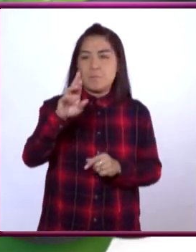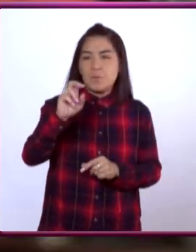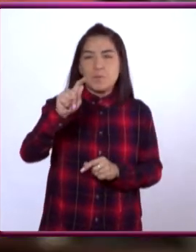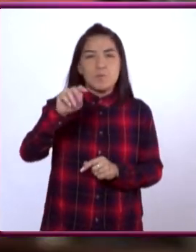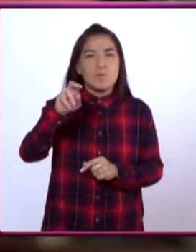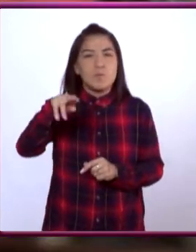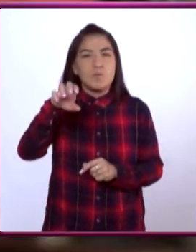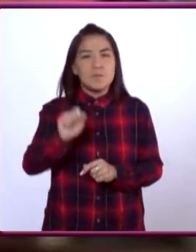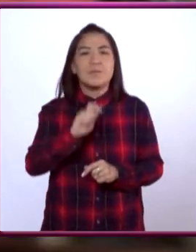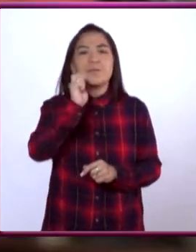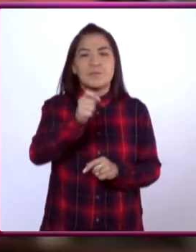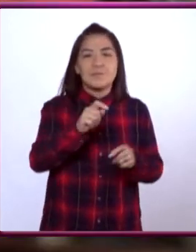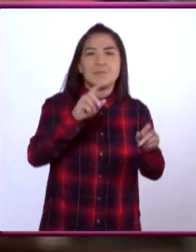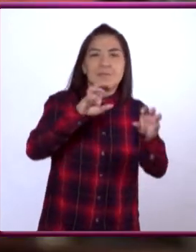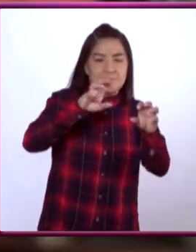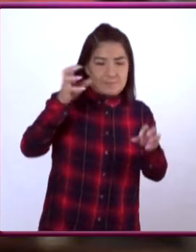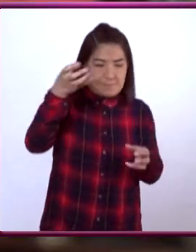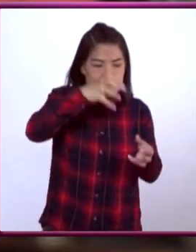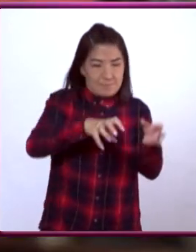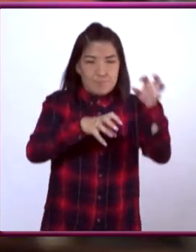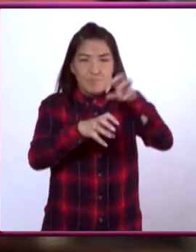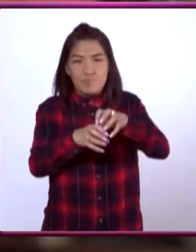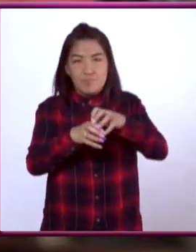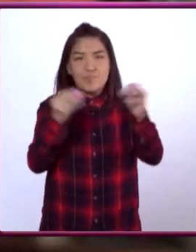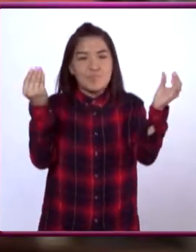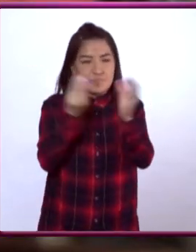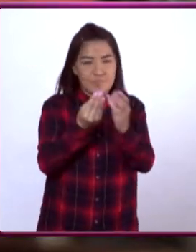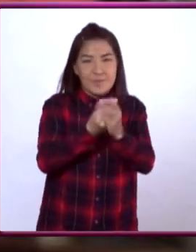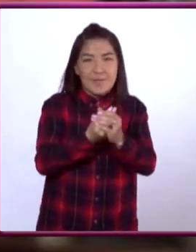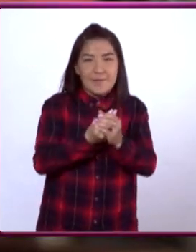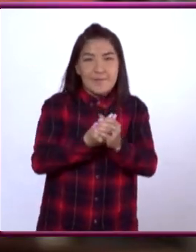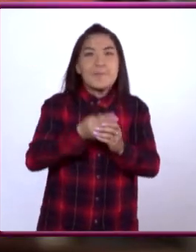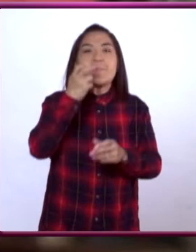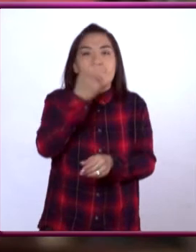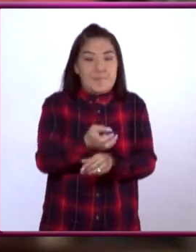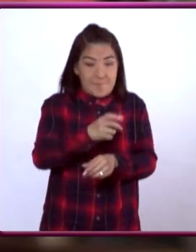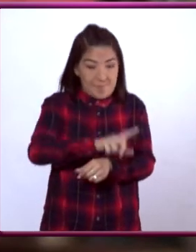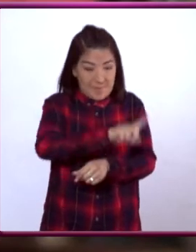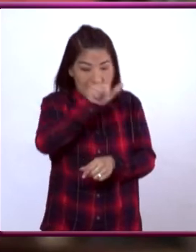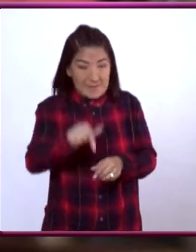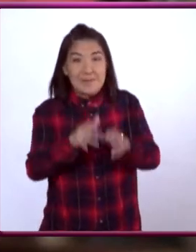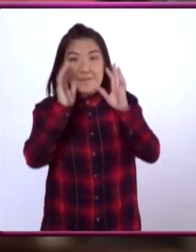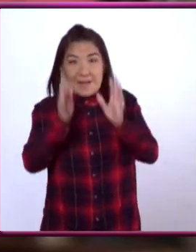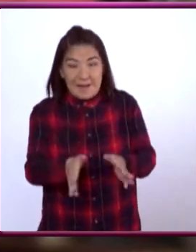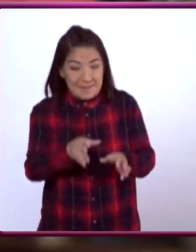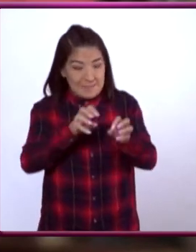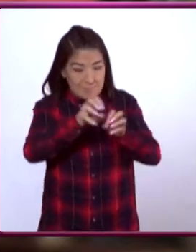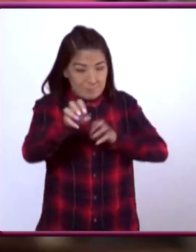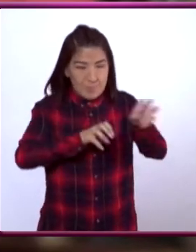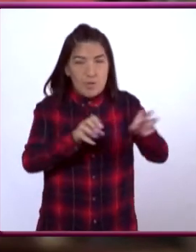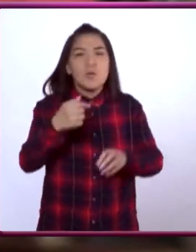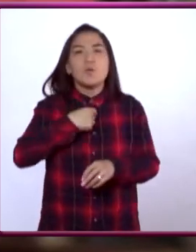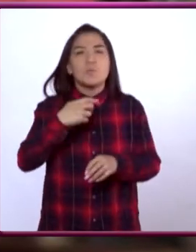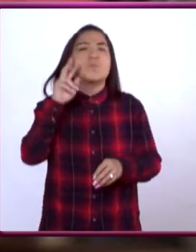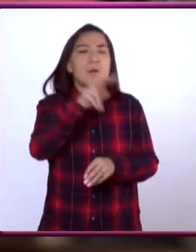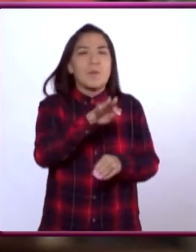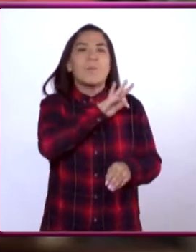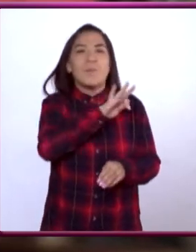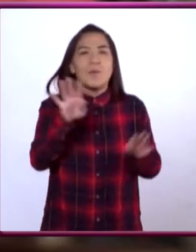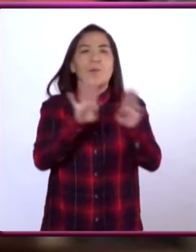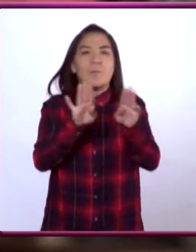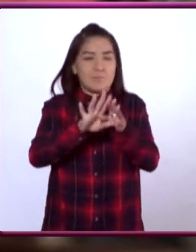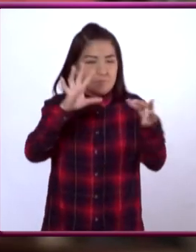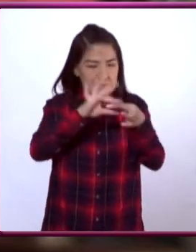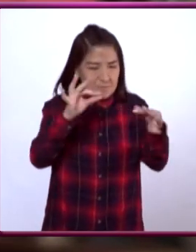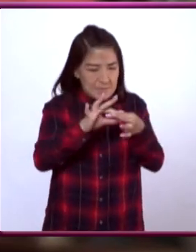protones, lo que estoy colisionando en realidad son los quarks y los gluones que están dentro de cada protón. Y al colisionar esas partículas fundamentales, yo puedo generar